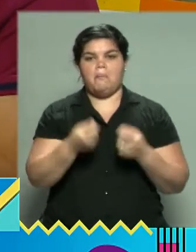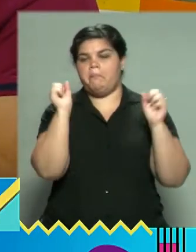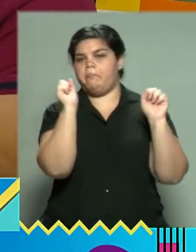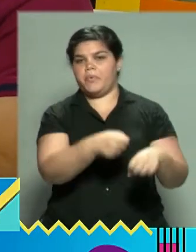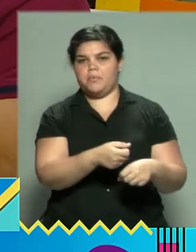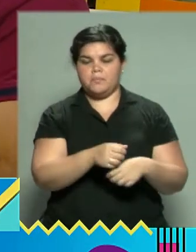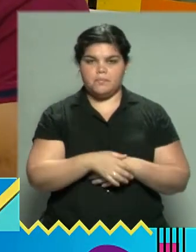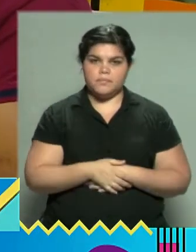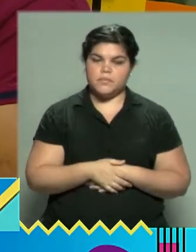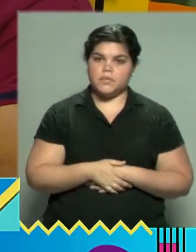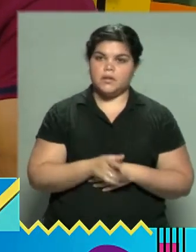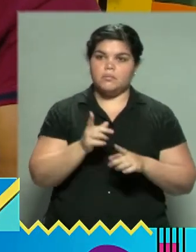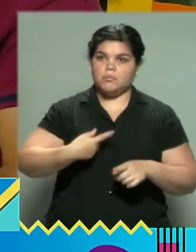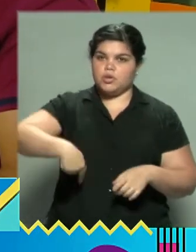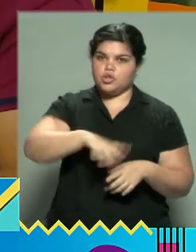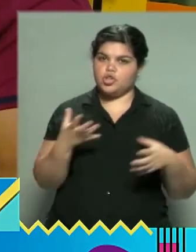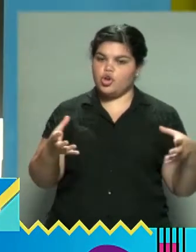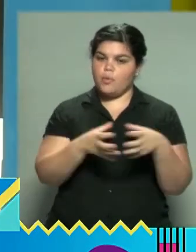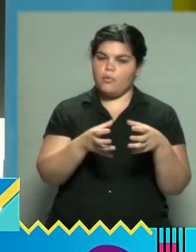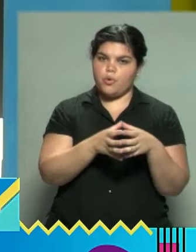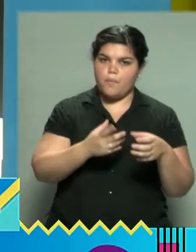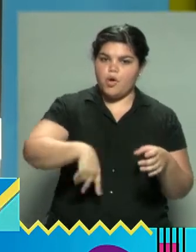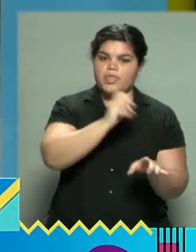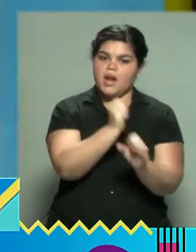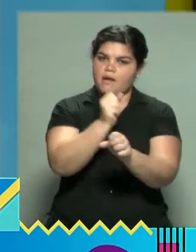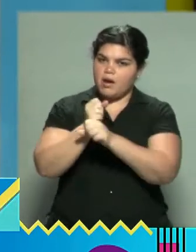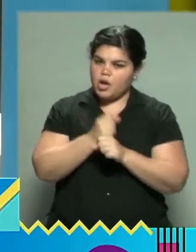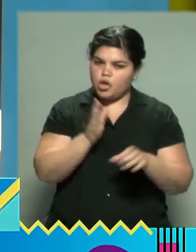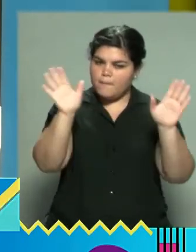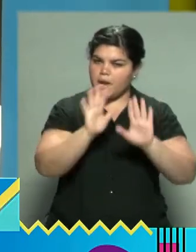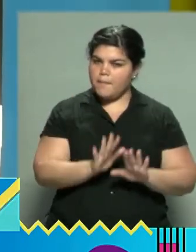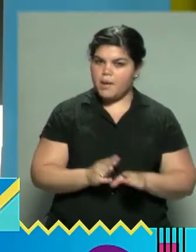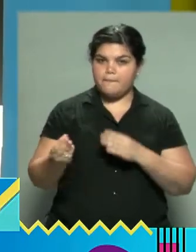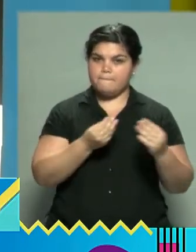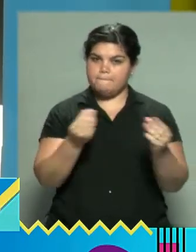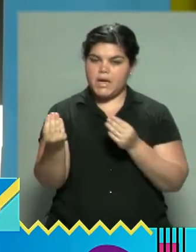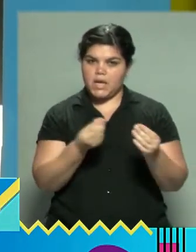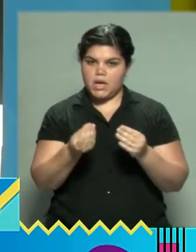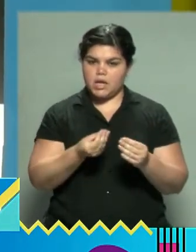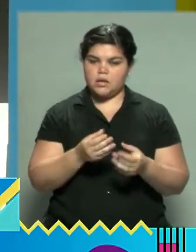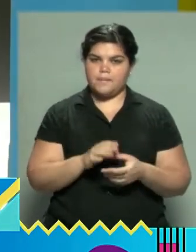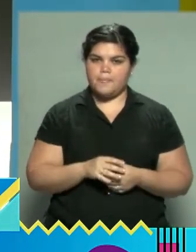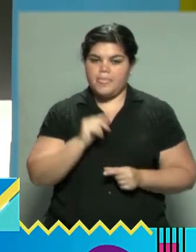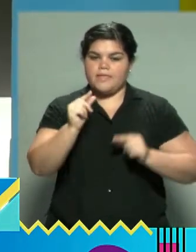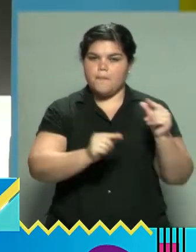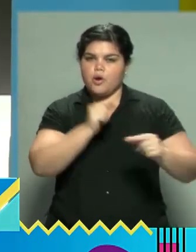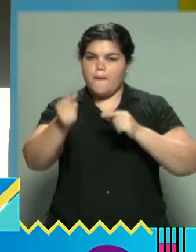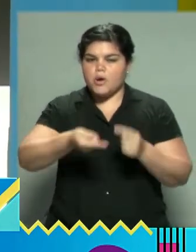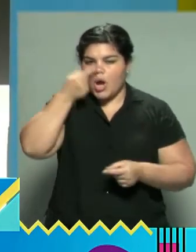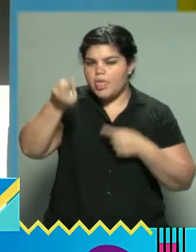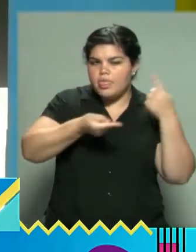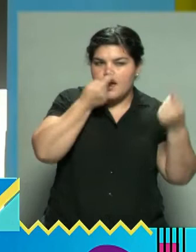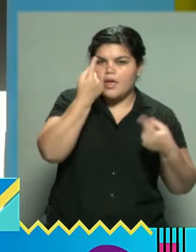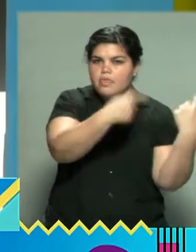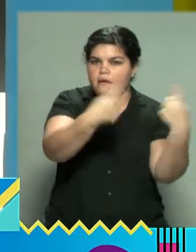de ver entonces que los que nos tenemos que organizar somos los trabajadores, digo, en cuanto a cómo se empiezan a colar otros intereses por fuera